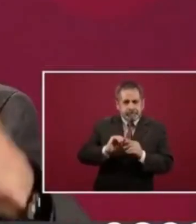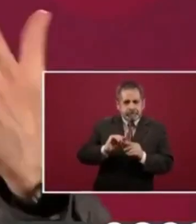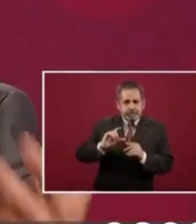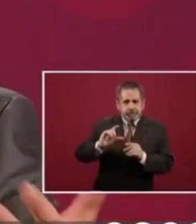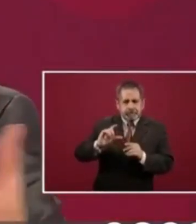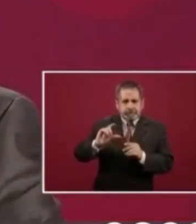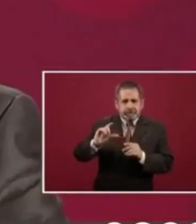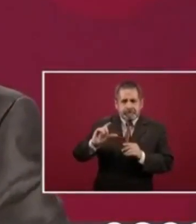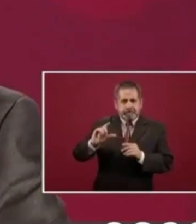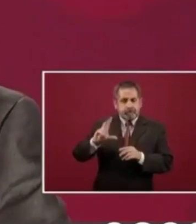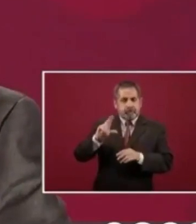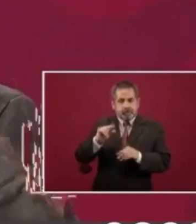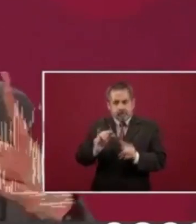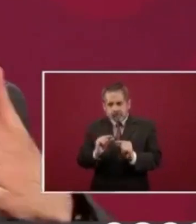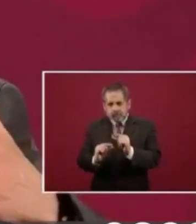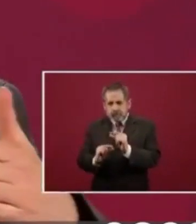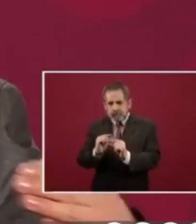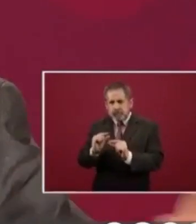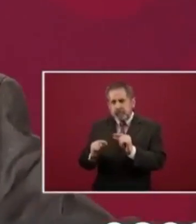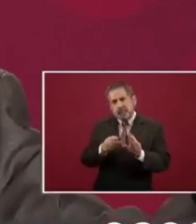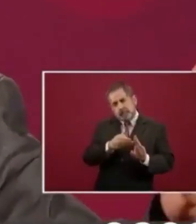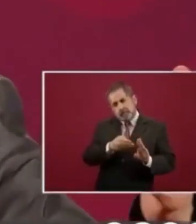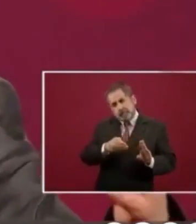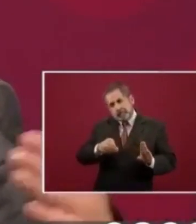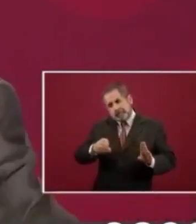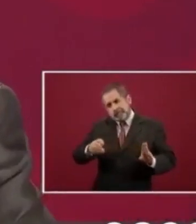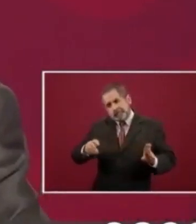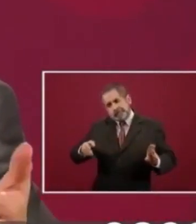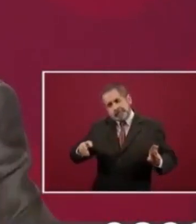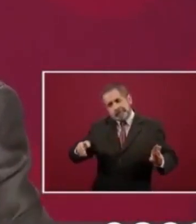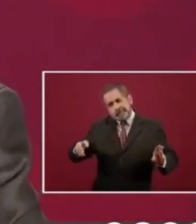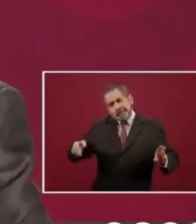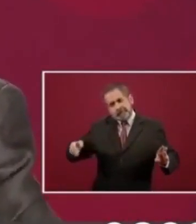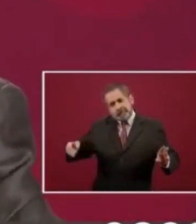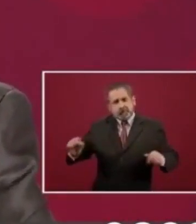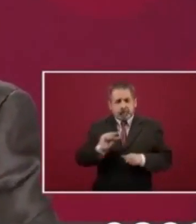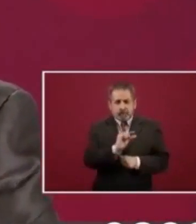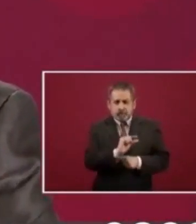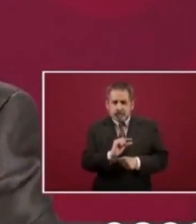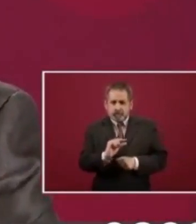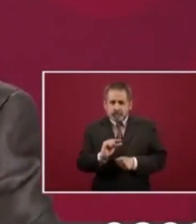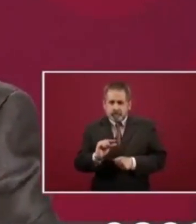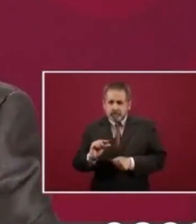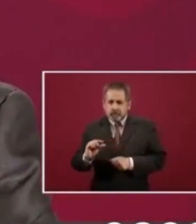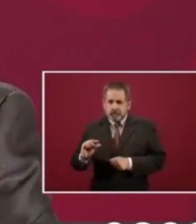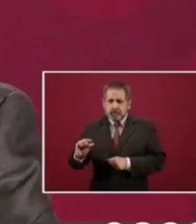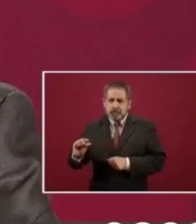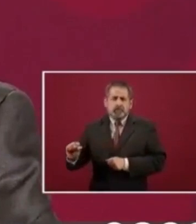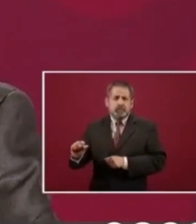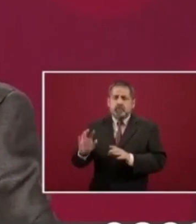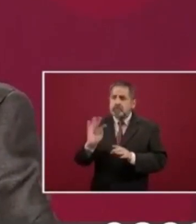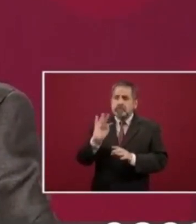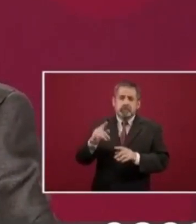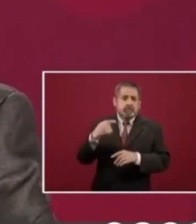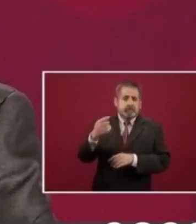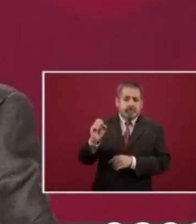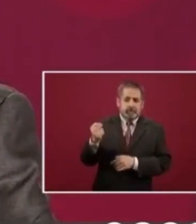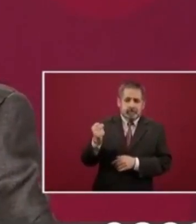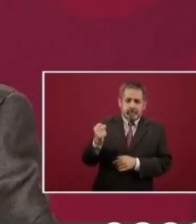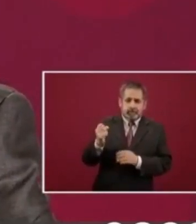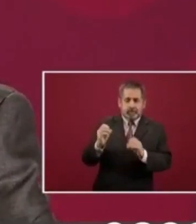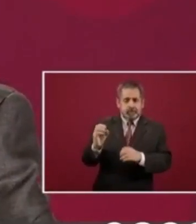si no hiciéramos nada, pero se prolonga la epidemia y muy probablemente podríamos estar llegando hasta septiembre u octubre con